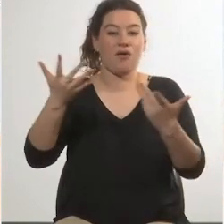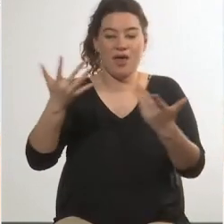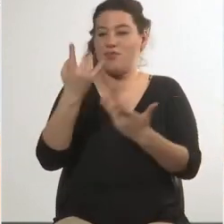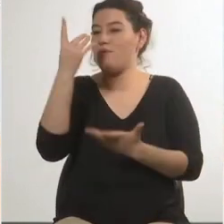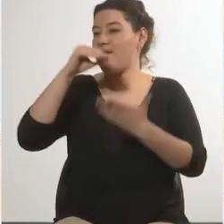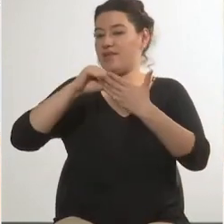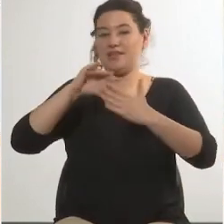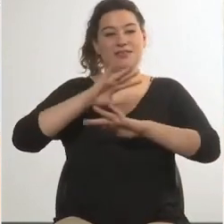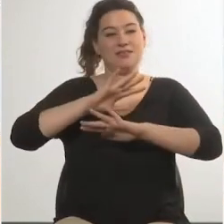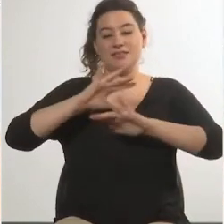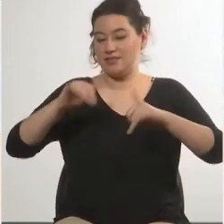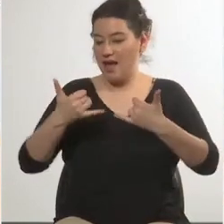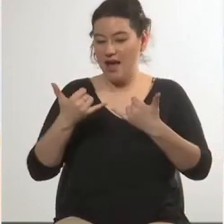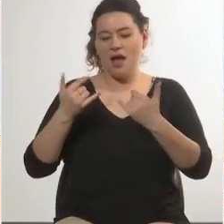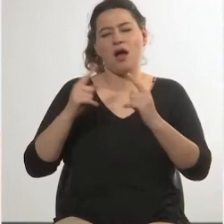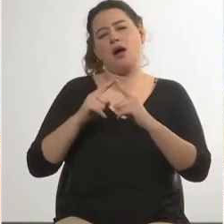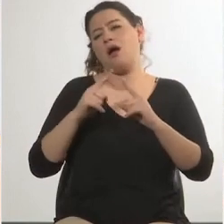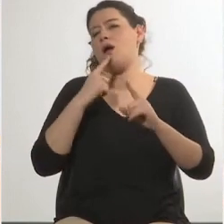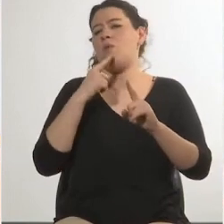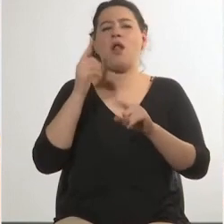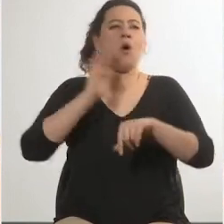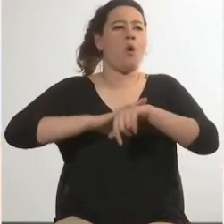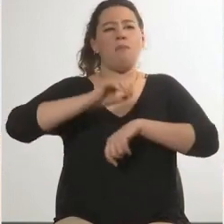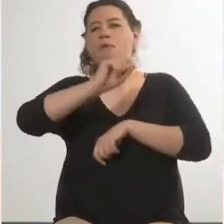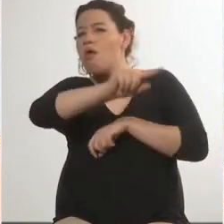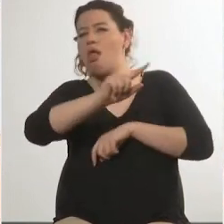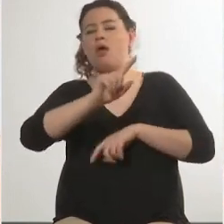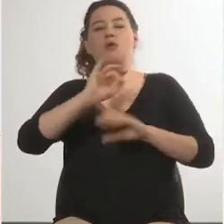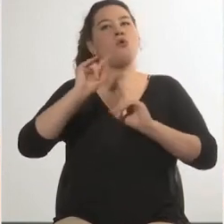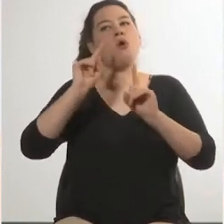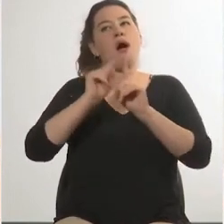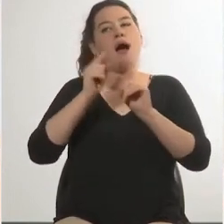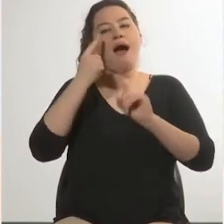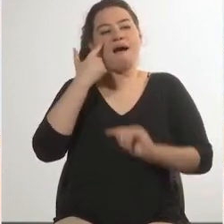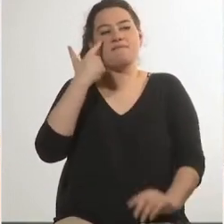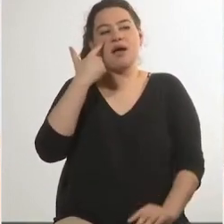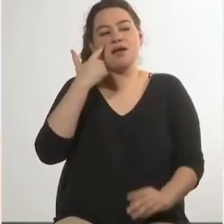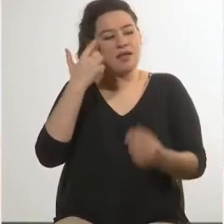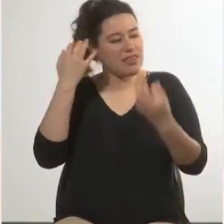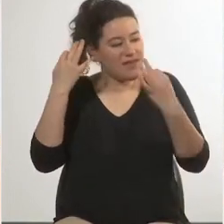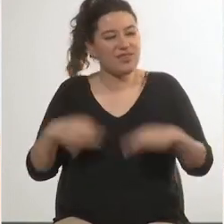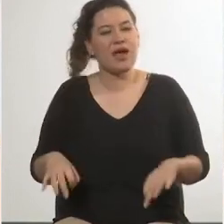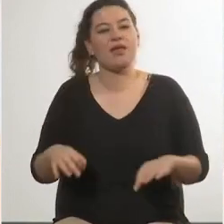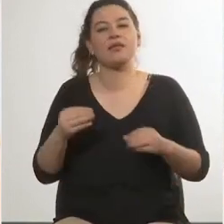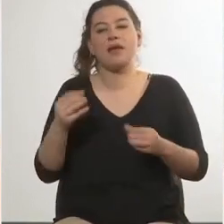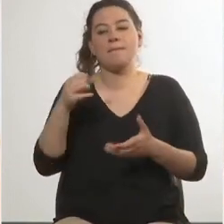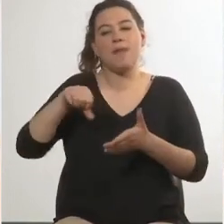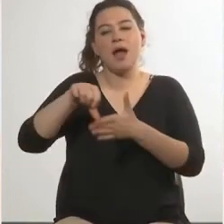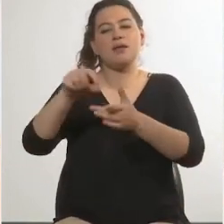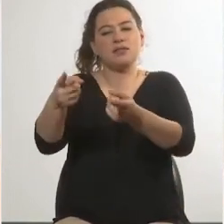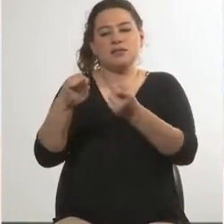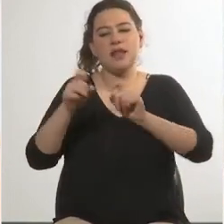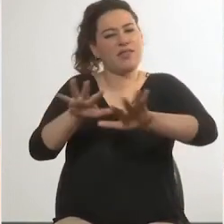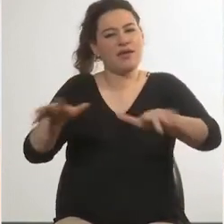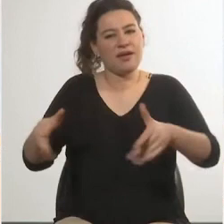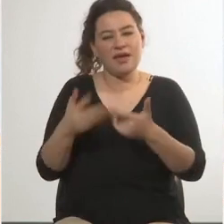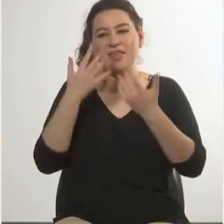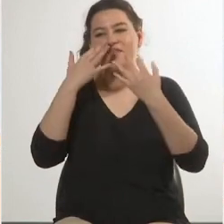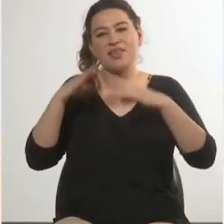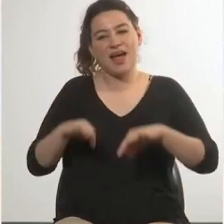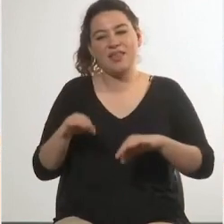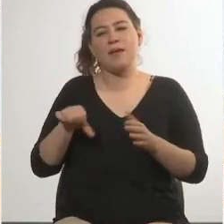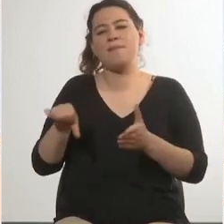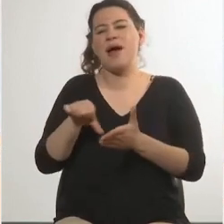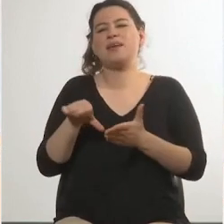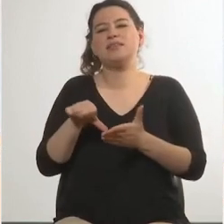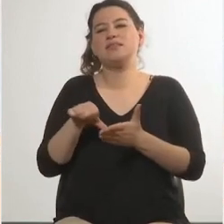vez por todas dejarnos de pasarnos cuentas y de mirar qué es lo que realmente el país necesita, qué es lo que realmente